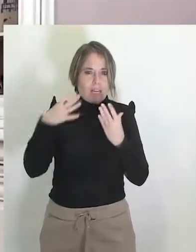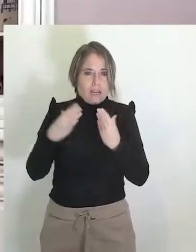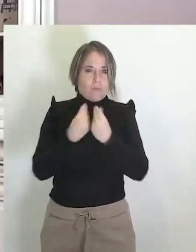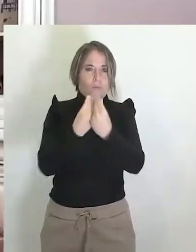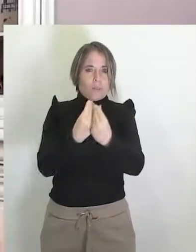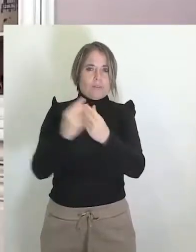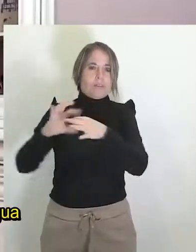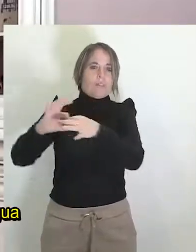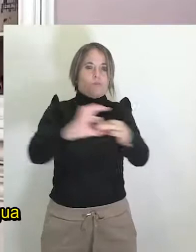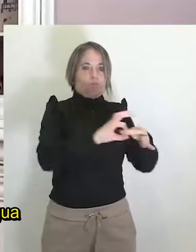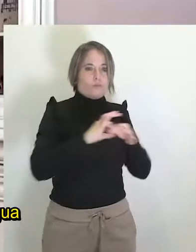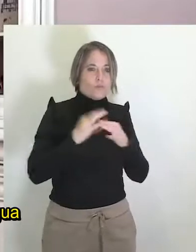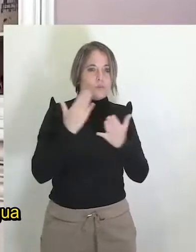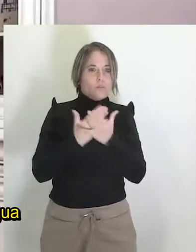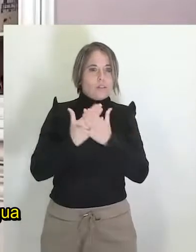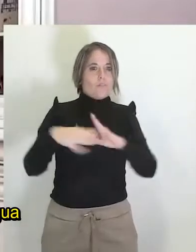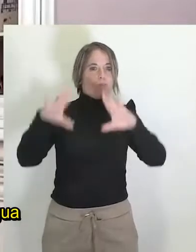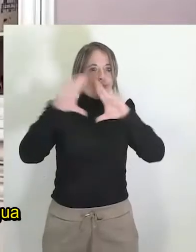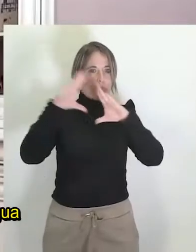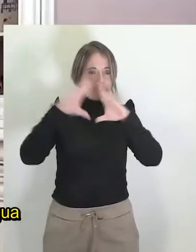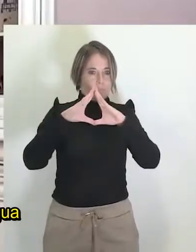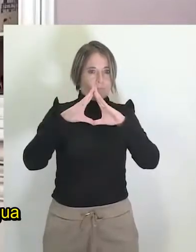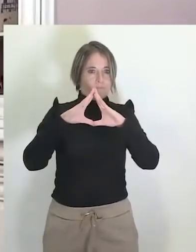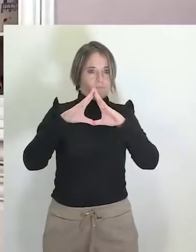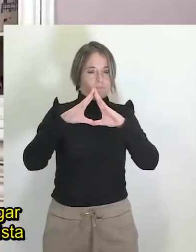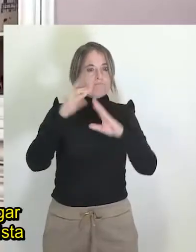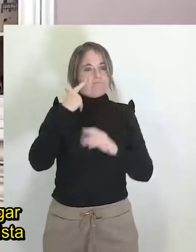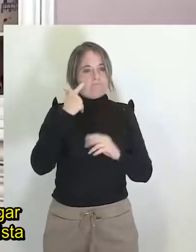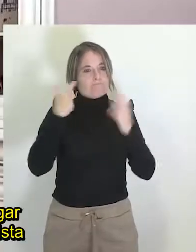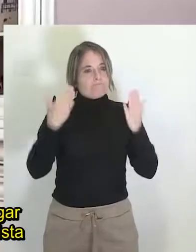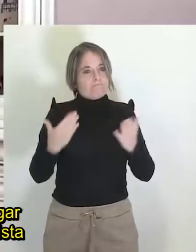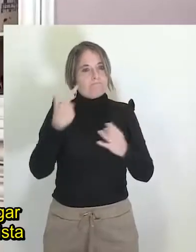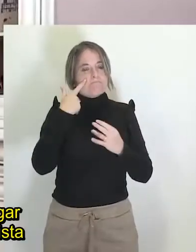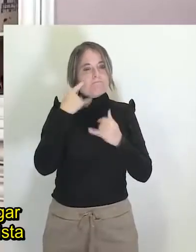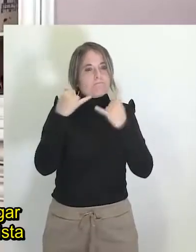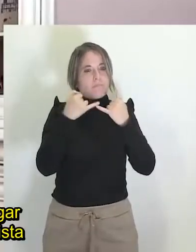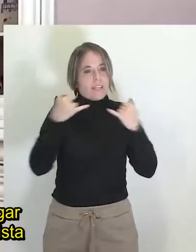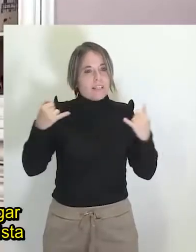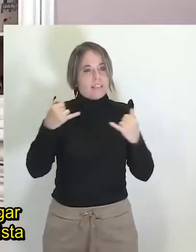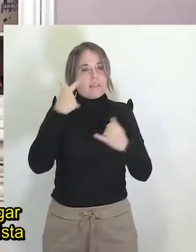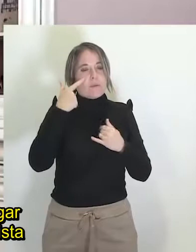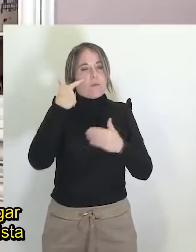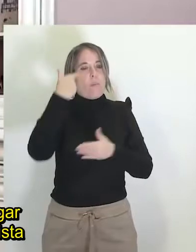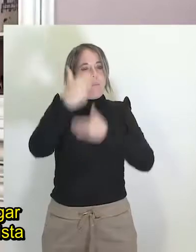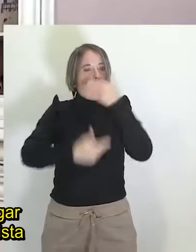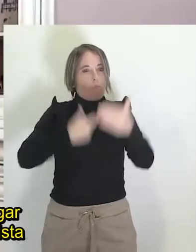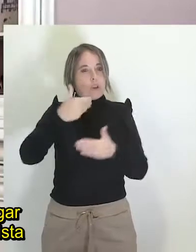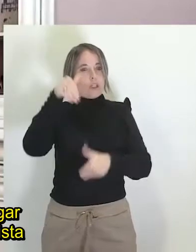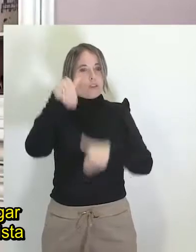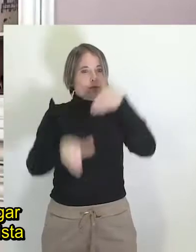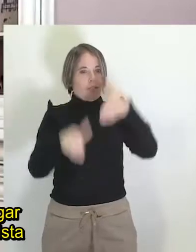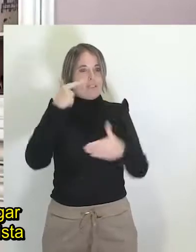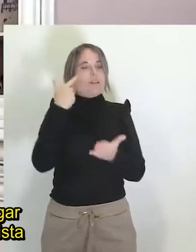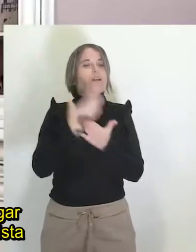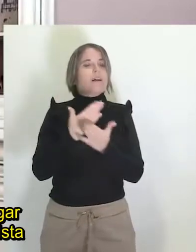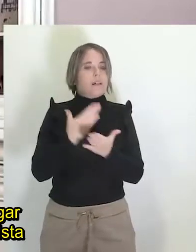el acompañamiento, la sororidad a demostrar por los feministas en Nicaragua en estos momentos, que ¿cuál es la línea hasta llegar a un proceso